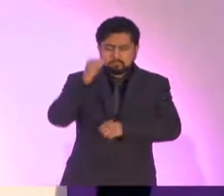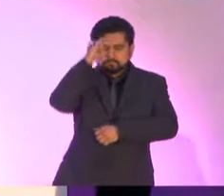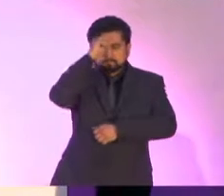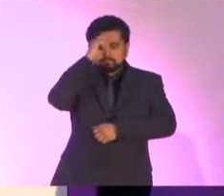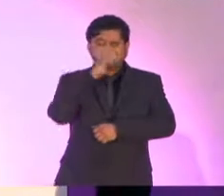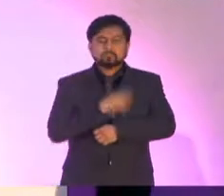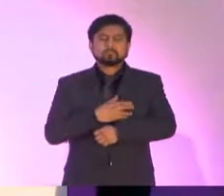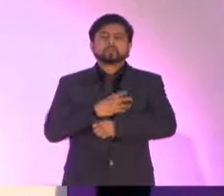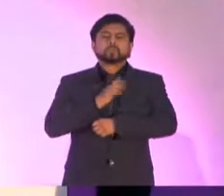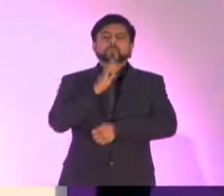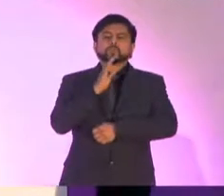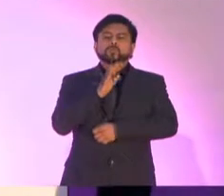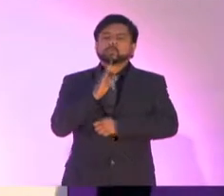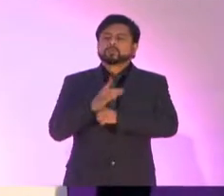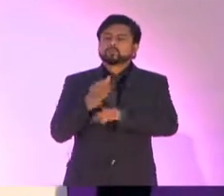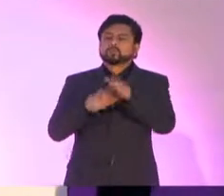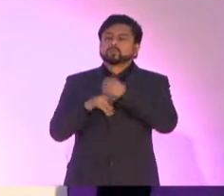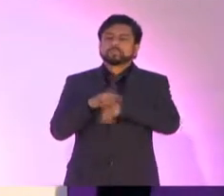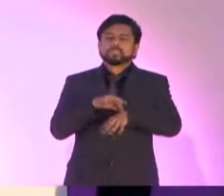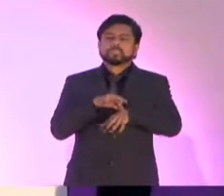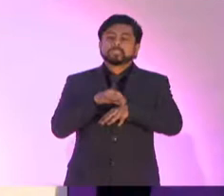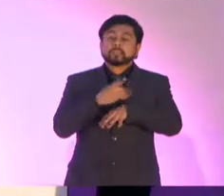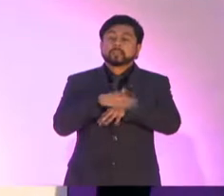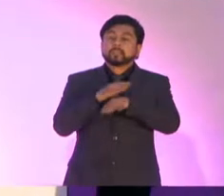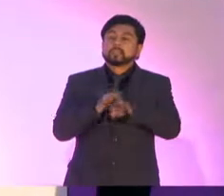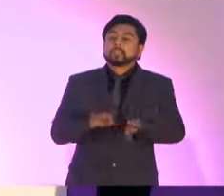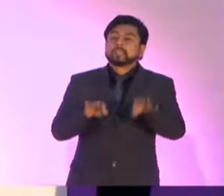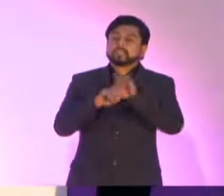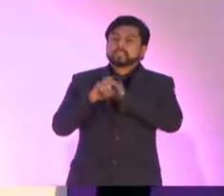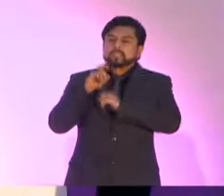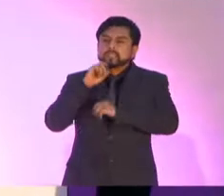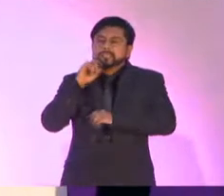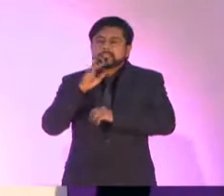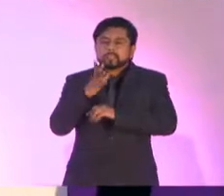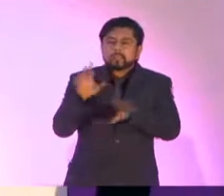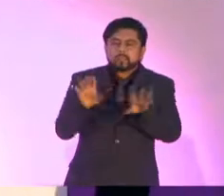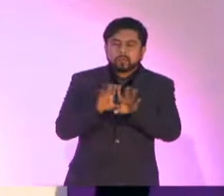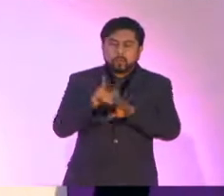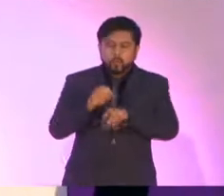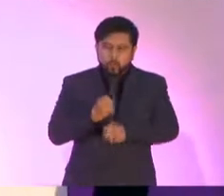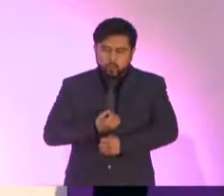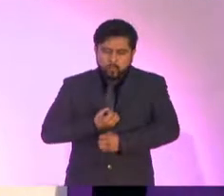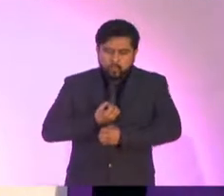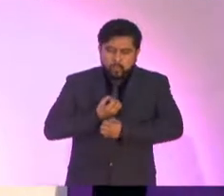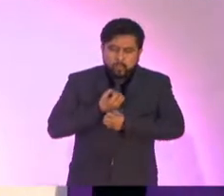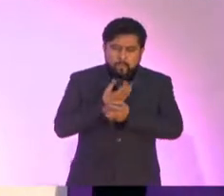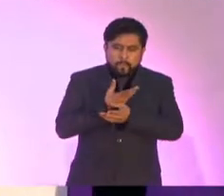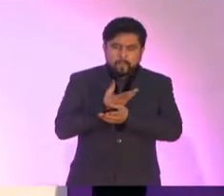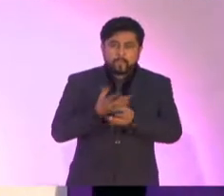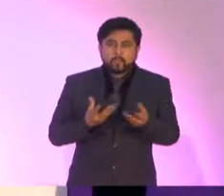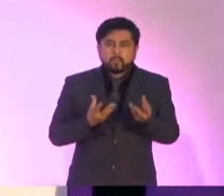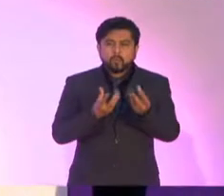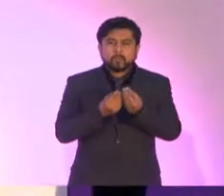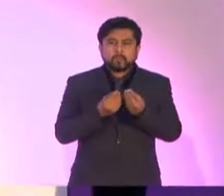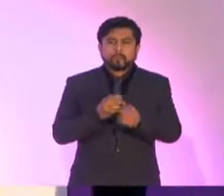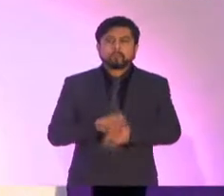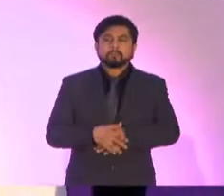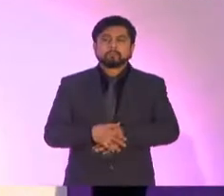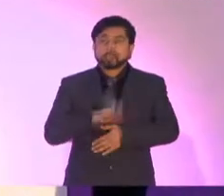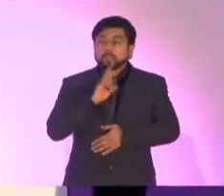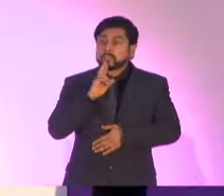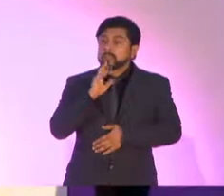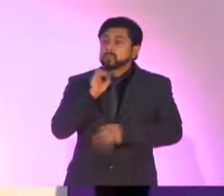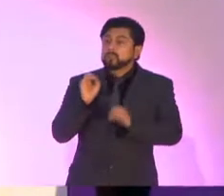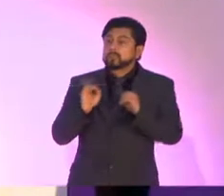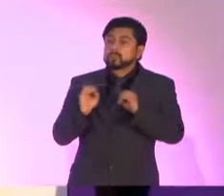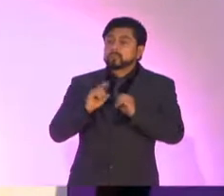ceremonias donde la carne es la protagonista. El onanismo es una inspiración para el poema, junto con, en vez de responder, La